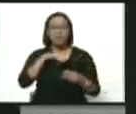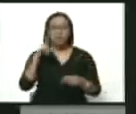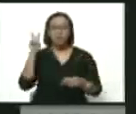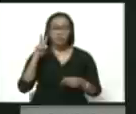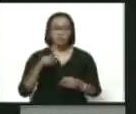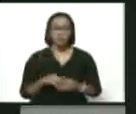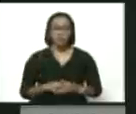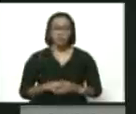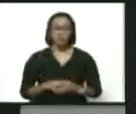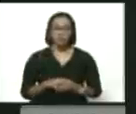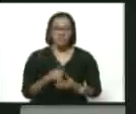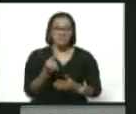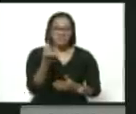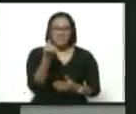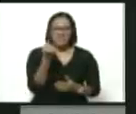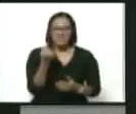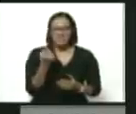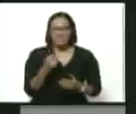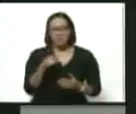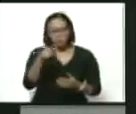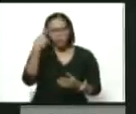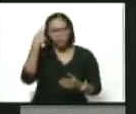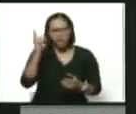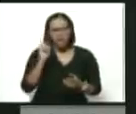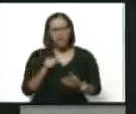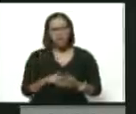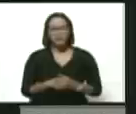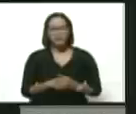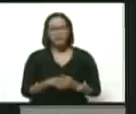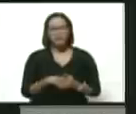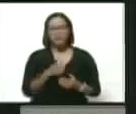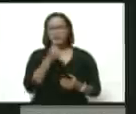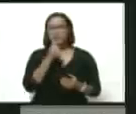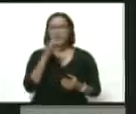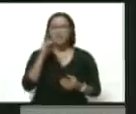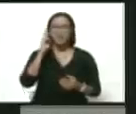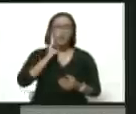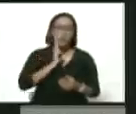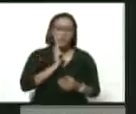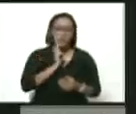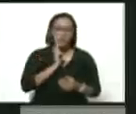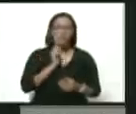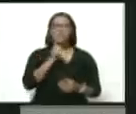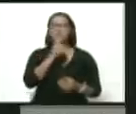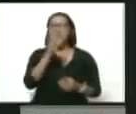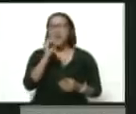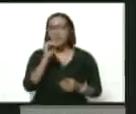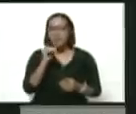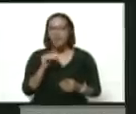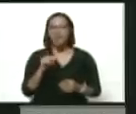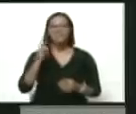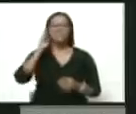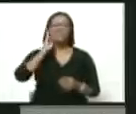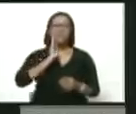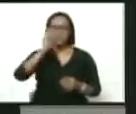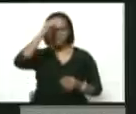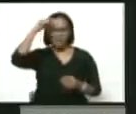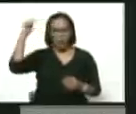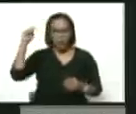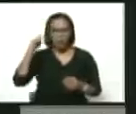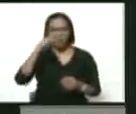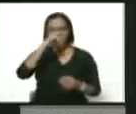Venezuela. Ni siquiera, tú sabes, quien viene a hablar de Bolívar, quien viene a hablar del bolivarianismo y viene a hablar del